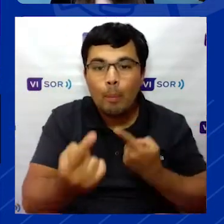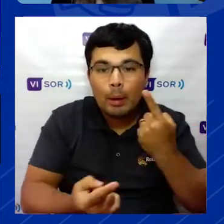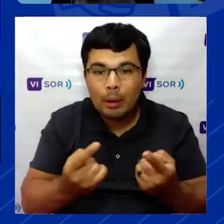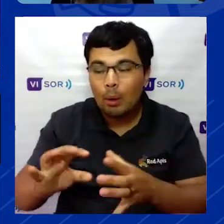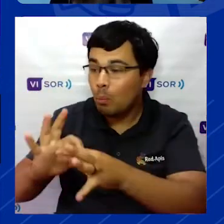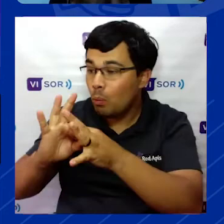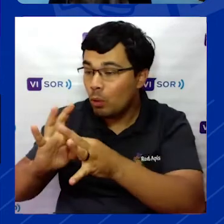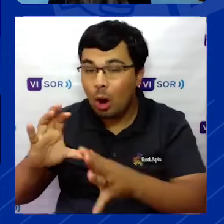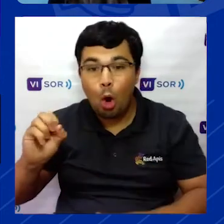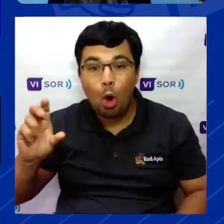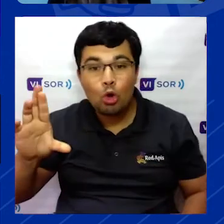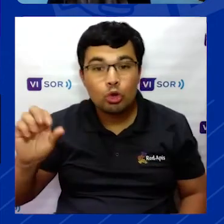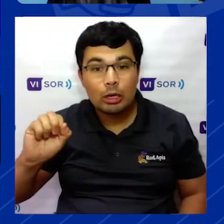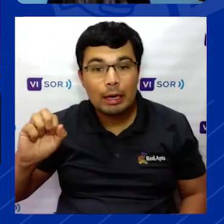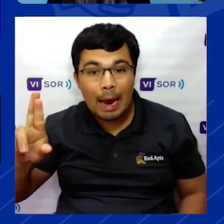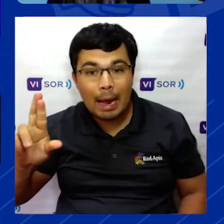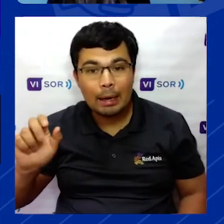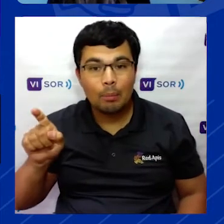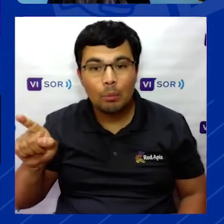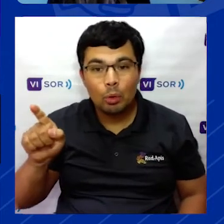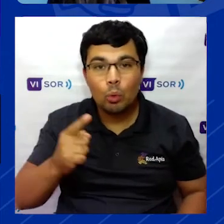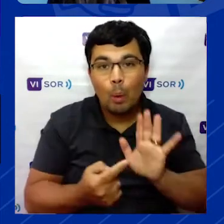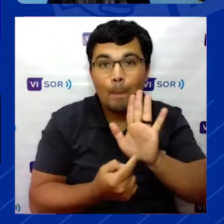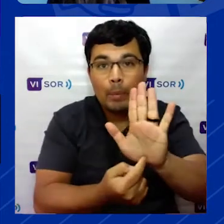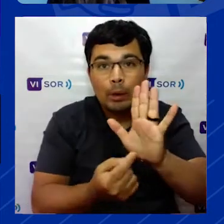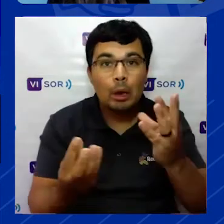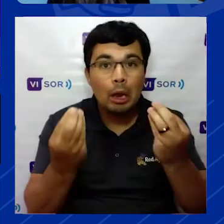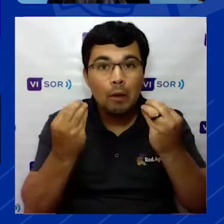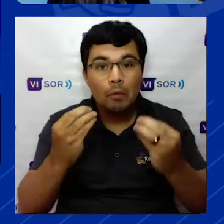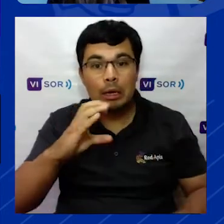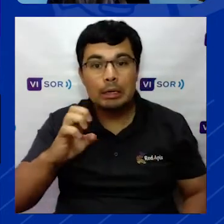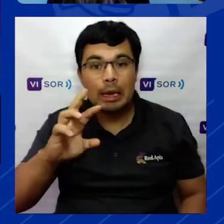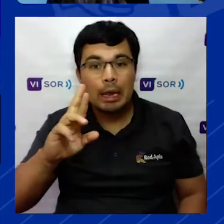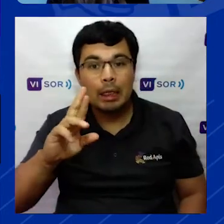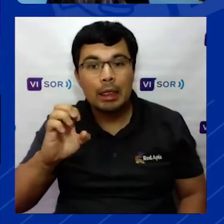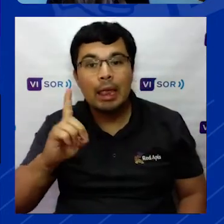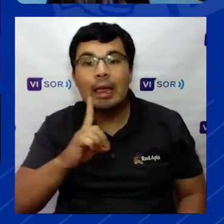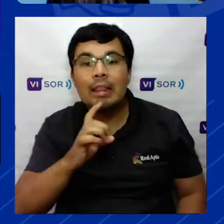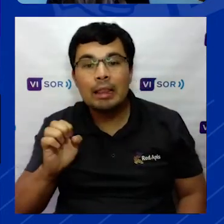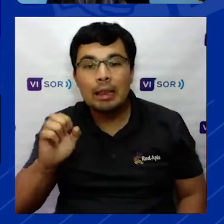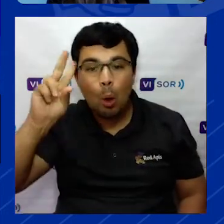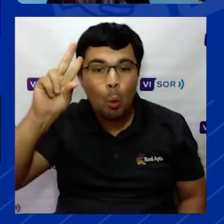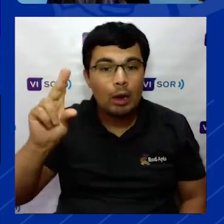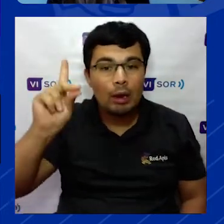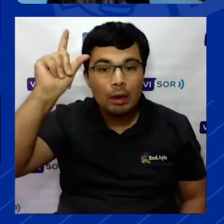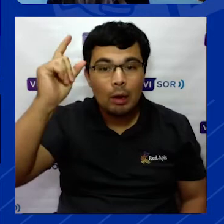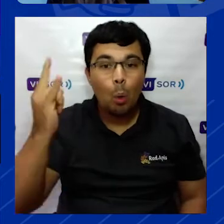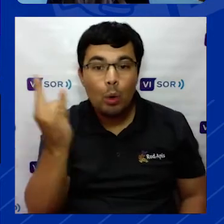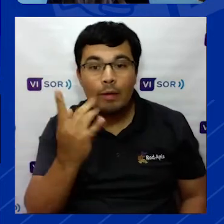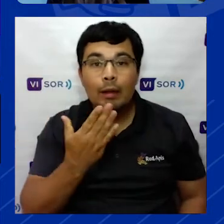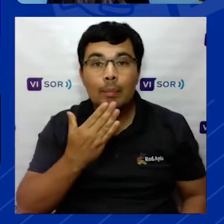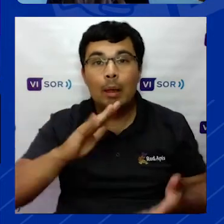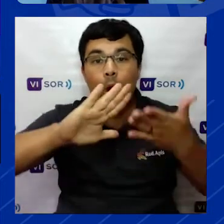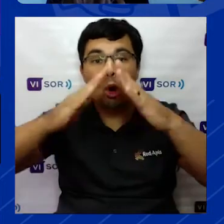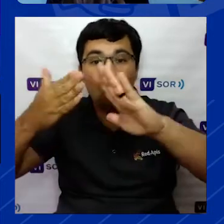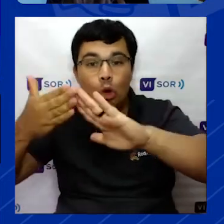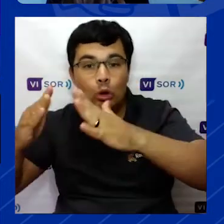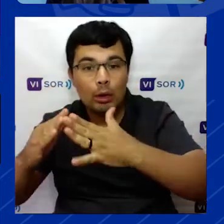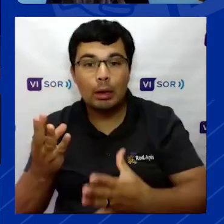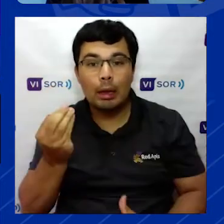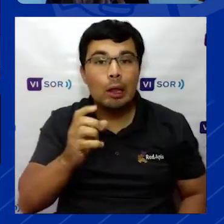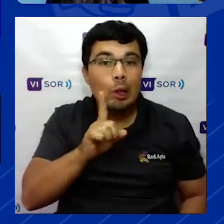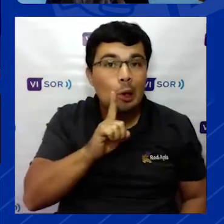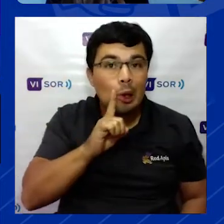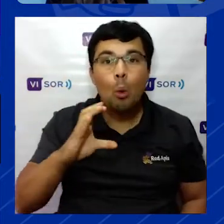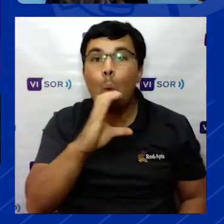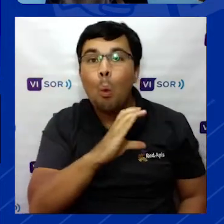presentación, qué buena la iniciativa de CEDET y de la Universidad de los Andes de tener este servicio, de contar con un